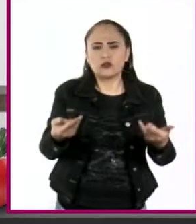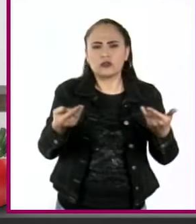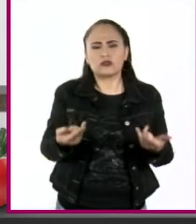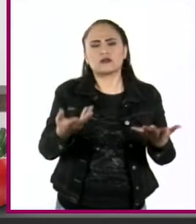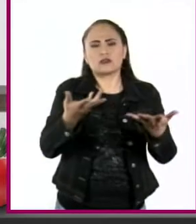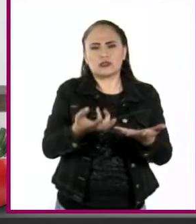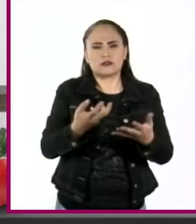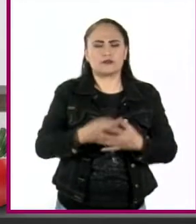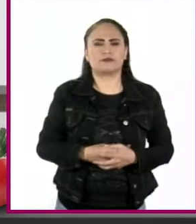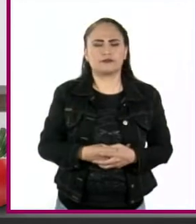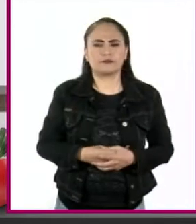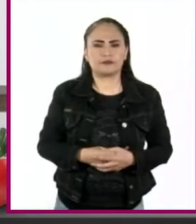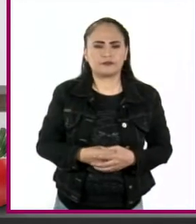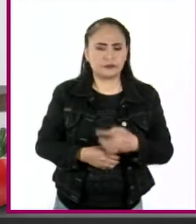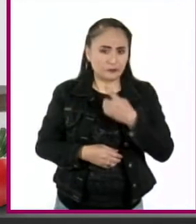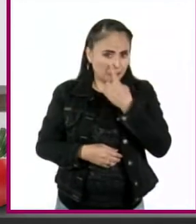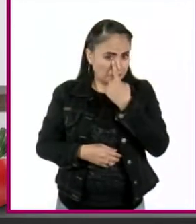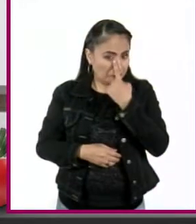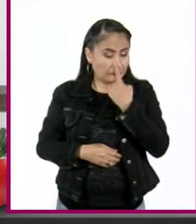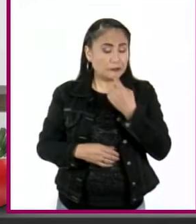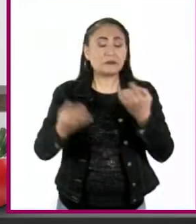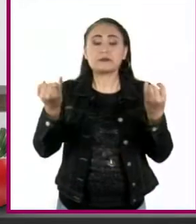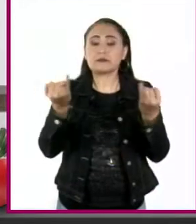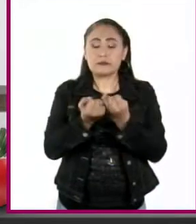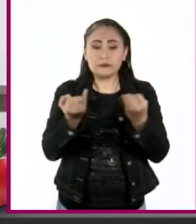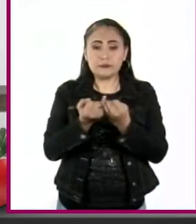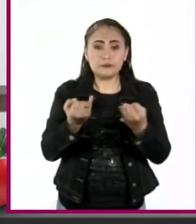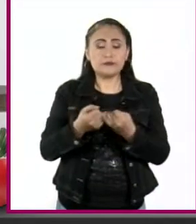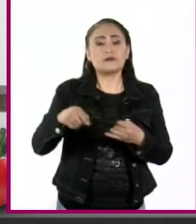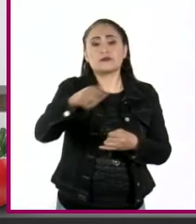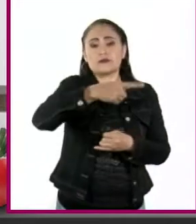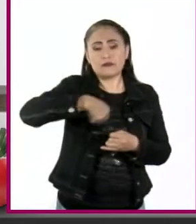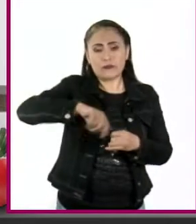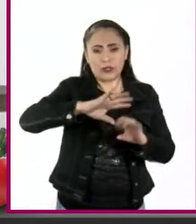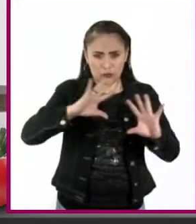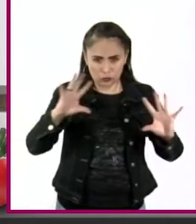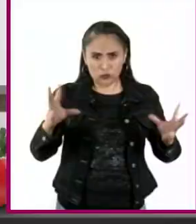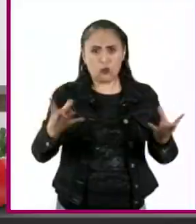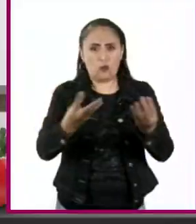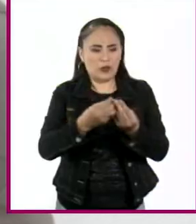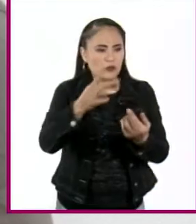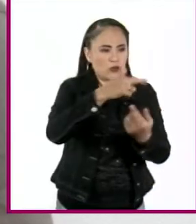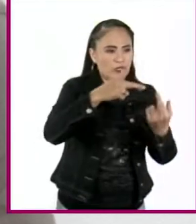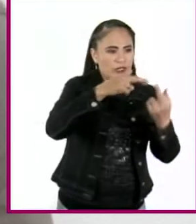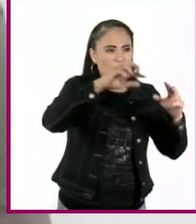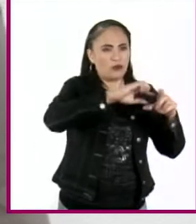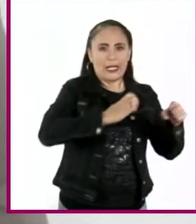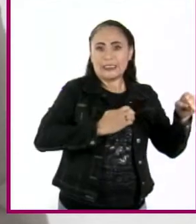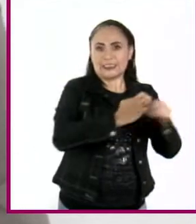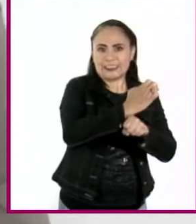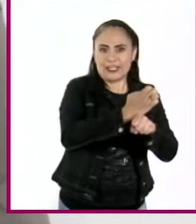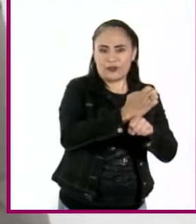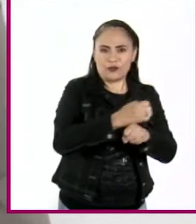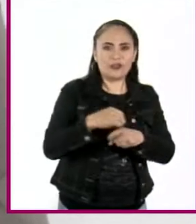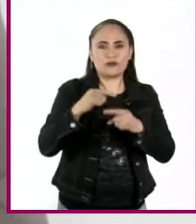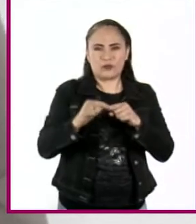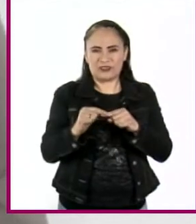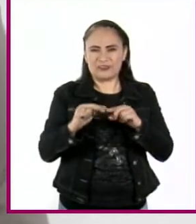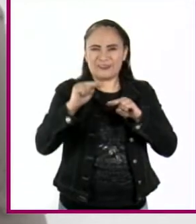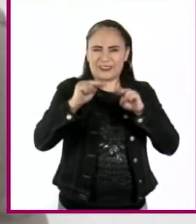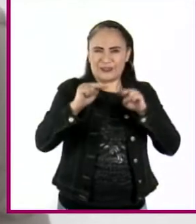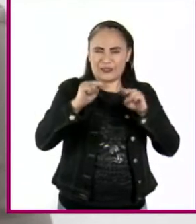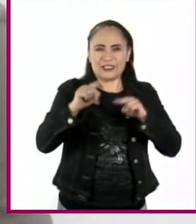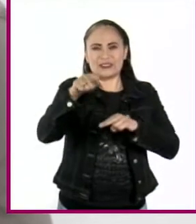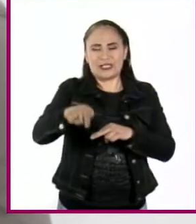el efecto de la regionalización y los que se han conjugado para formar el todo del que la región es parte. Nos dice el investigador Martínez